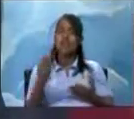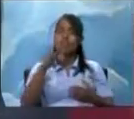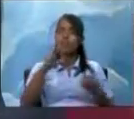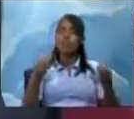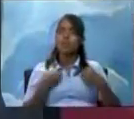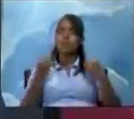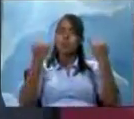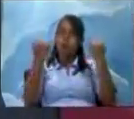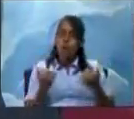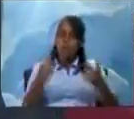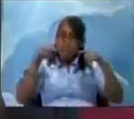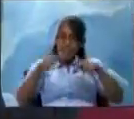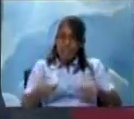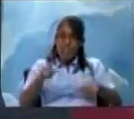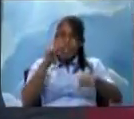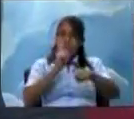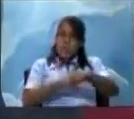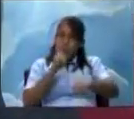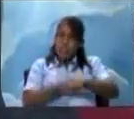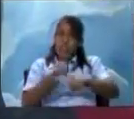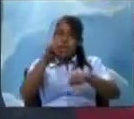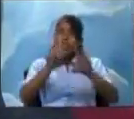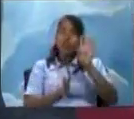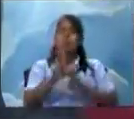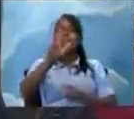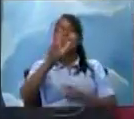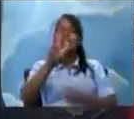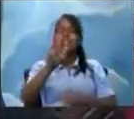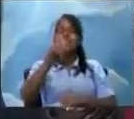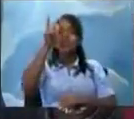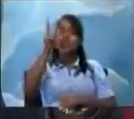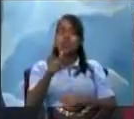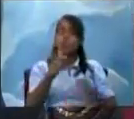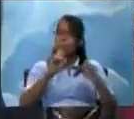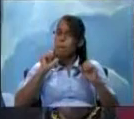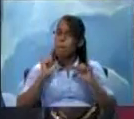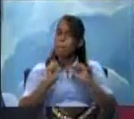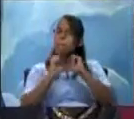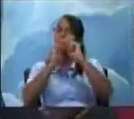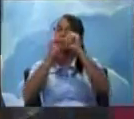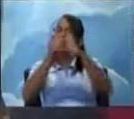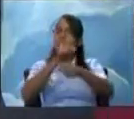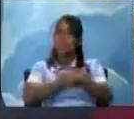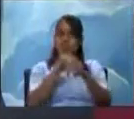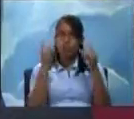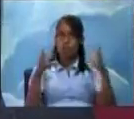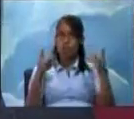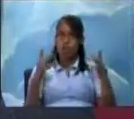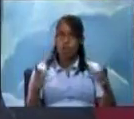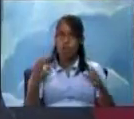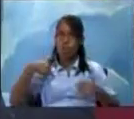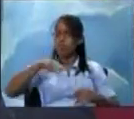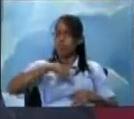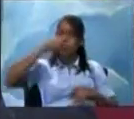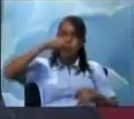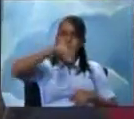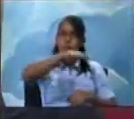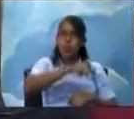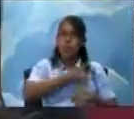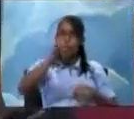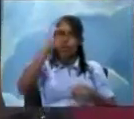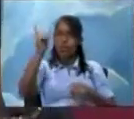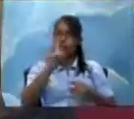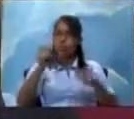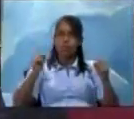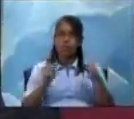que estamos viviendo ahorita en la actualidad, ahorita en el 2013, son principios de dolores. A nosotros como pueblo de Dios no